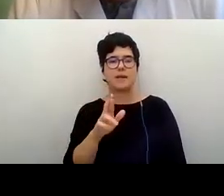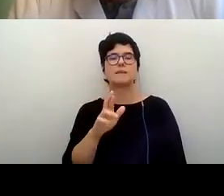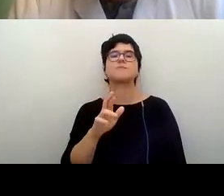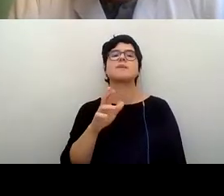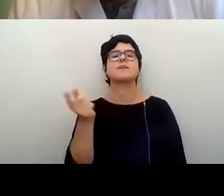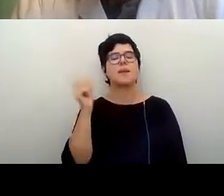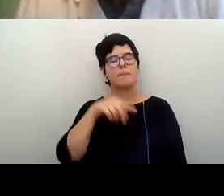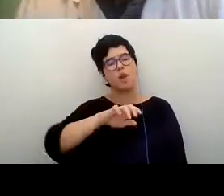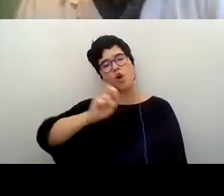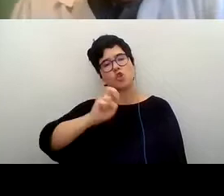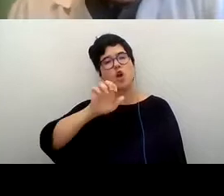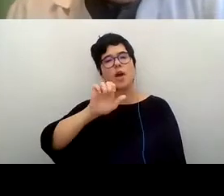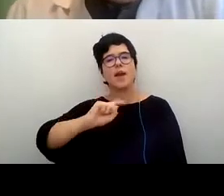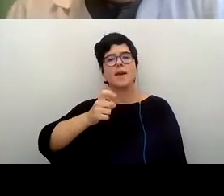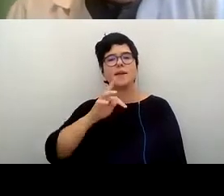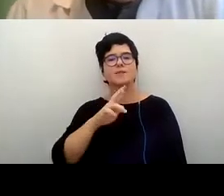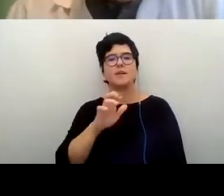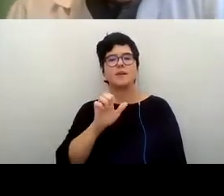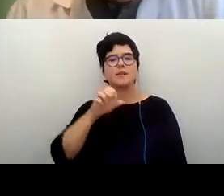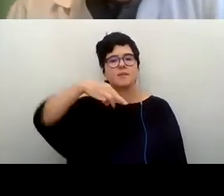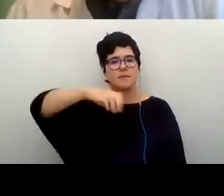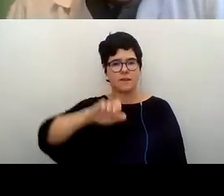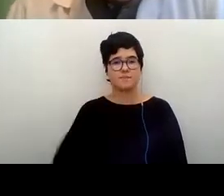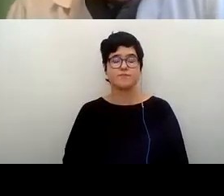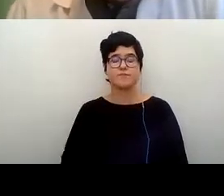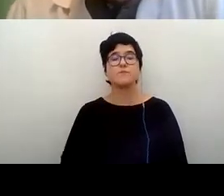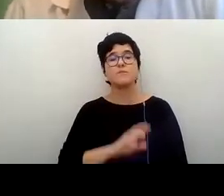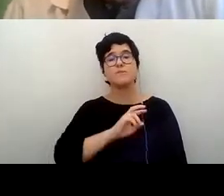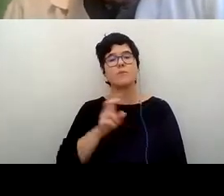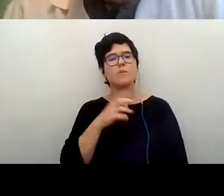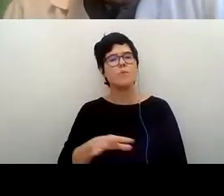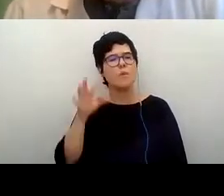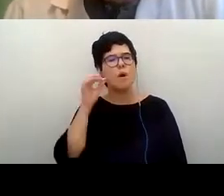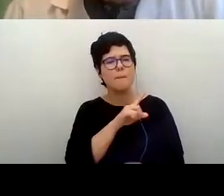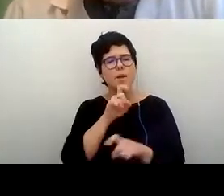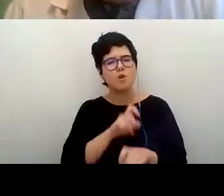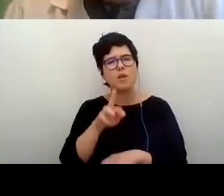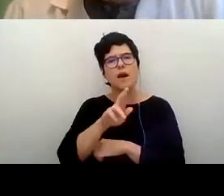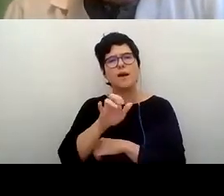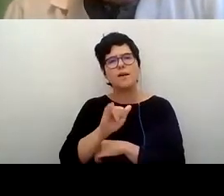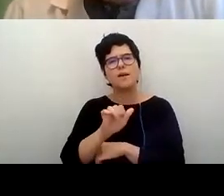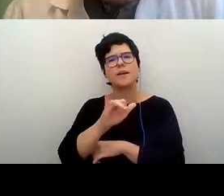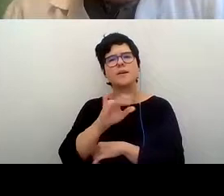pregunta, buenas tardes, quisiera saber si el reishi es perjudicial para personas con lupus.